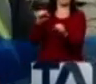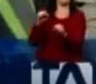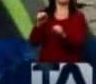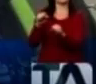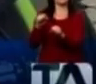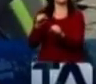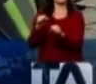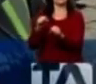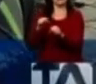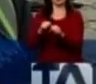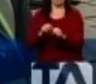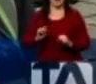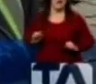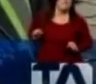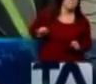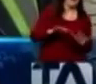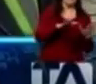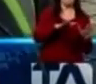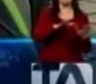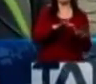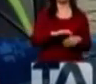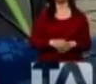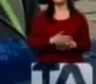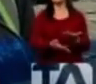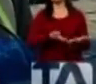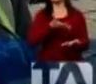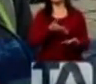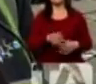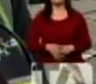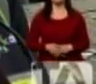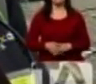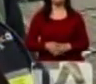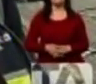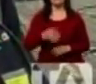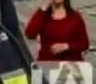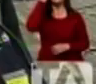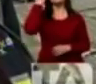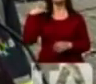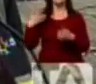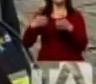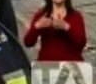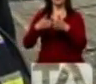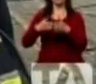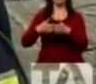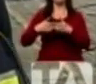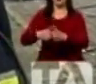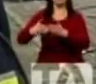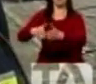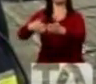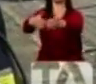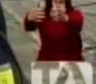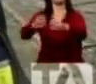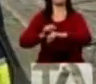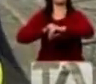que hice es lanzarme para acá a la tienda y cuando ya pasó la plataforma, en realidad, le digo, eso fue una